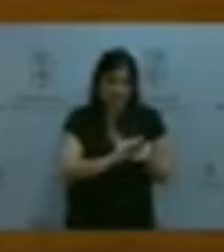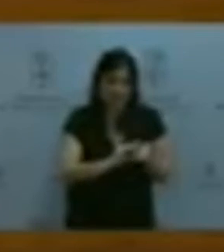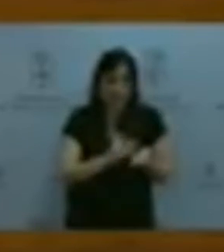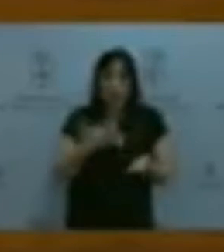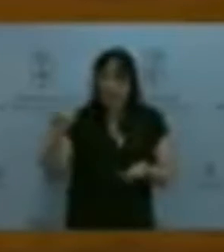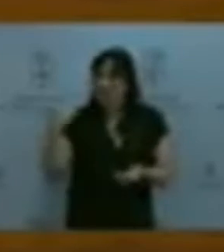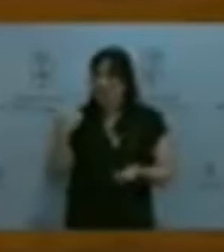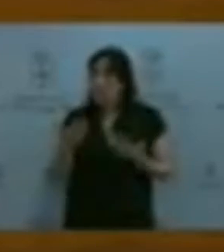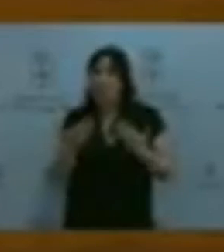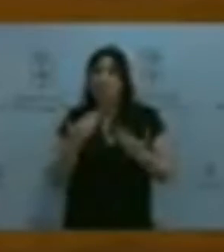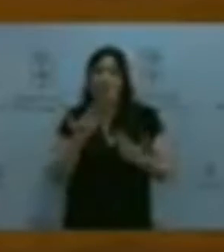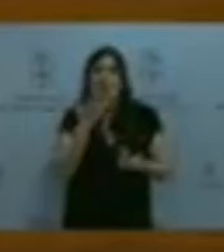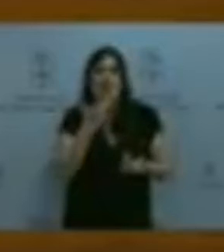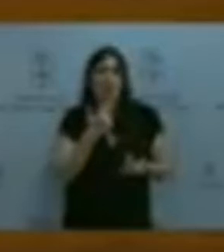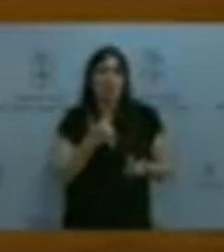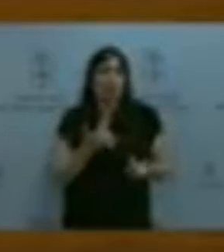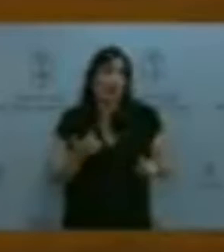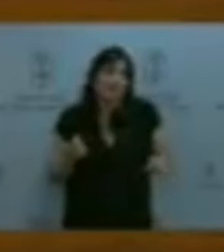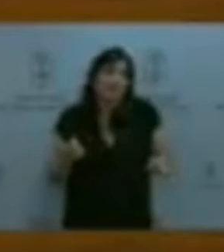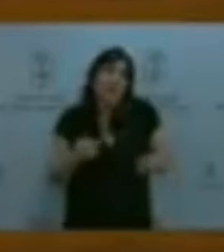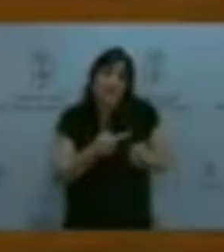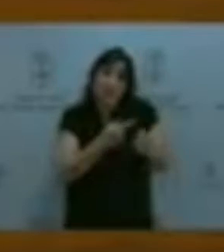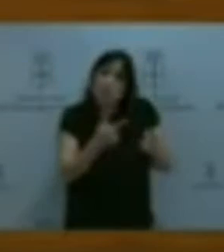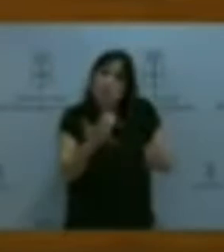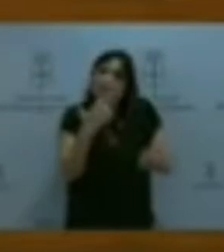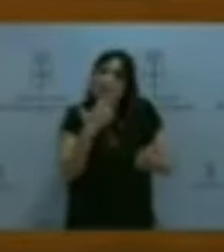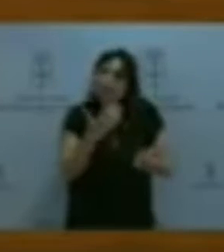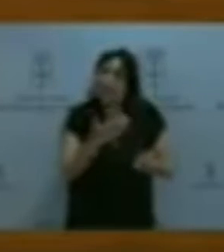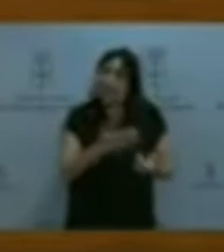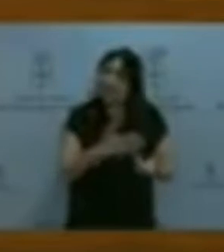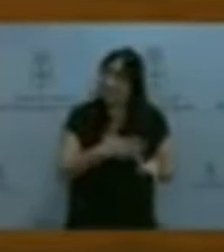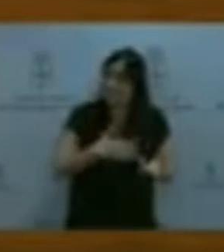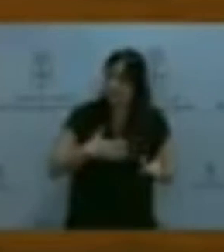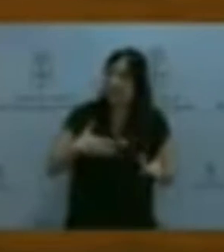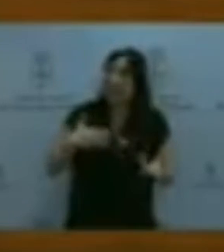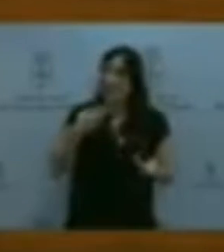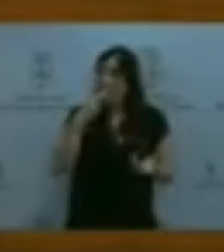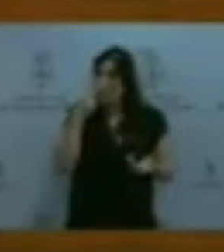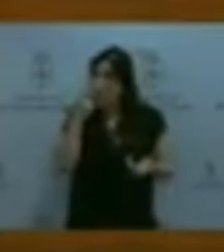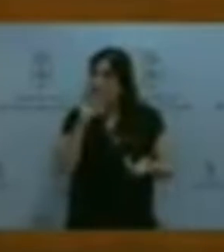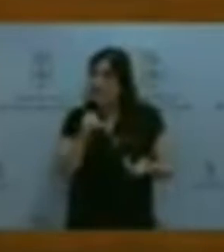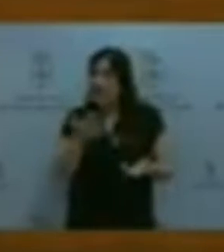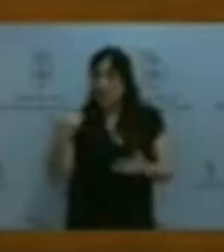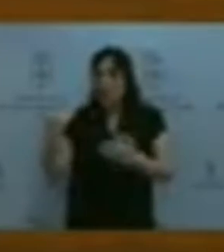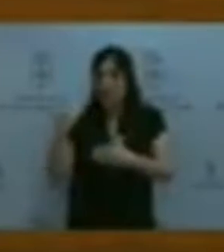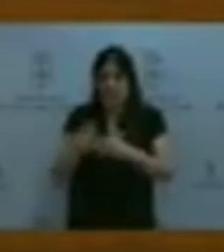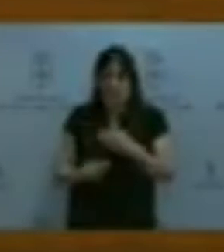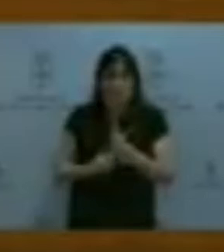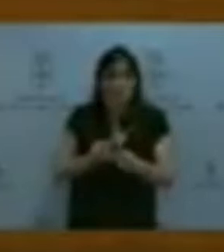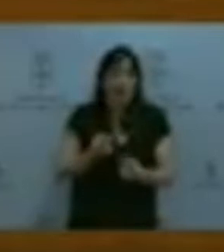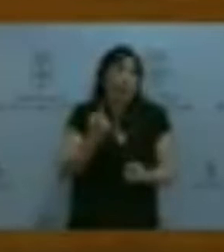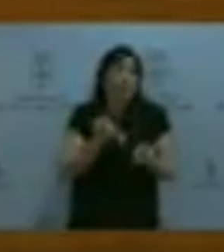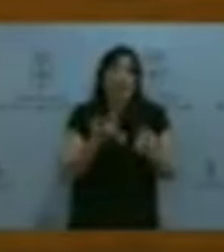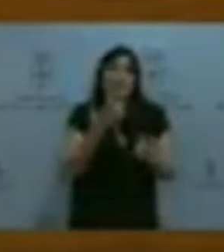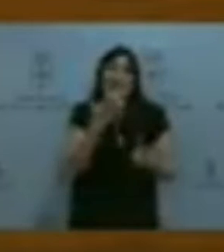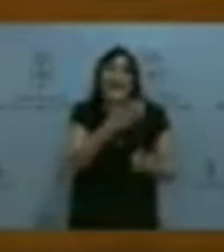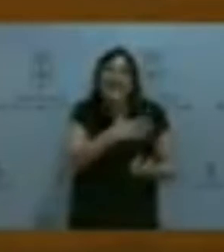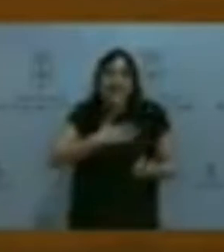cuando quieren también bien que aluden al pasado. Para hablar del presente muchas veces hay que hablar del pasado. Para hablar del futuro